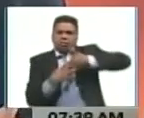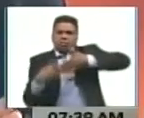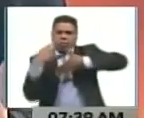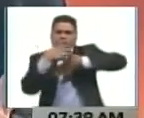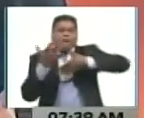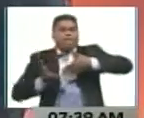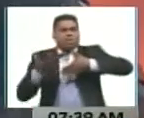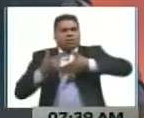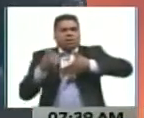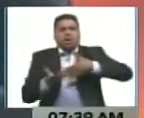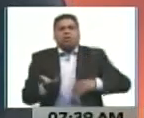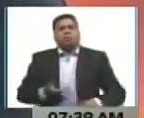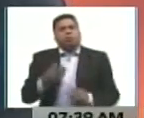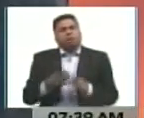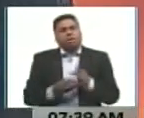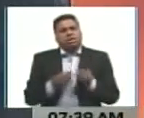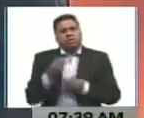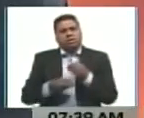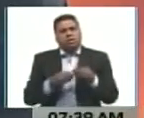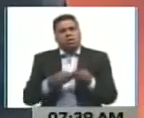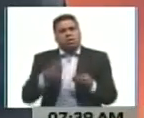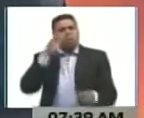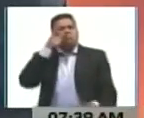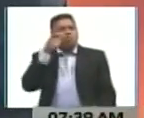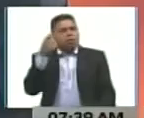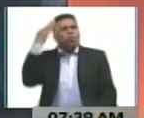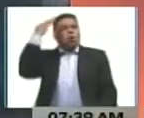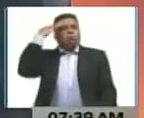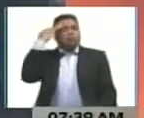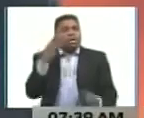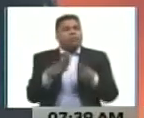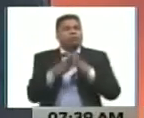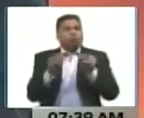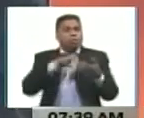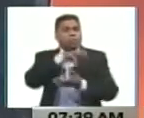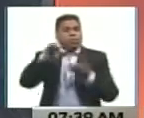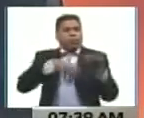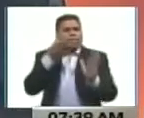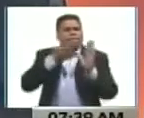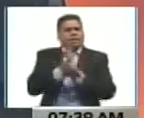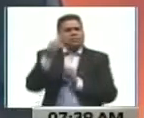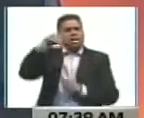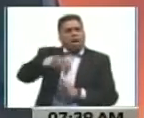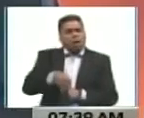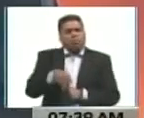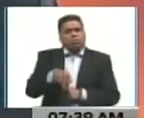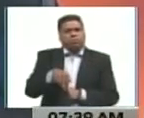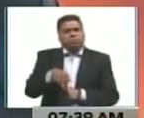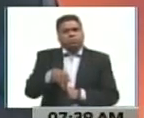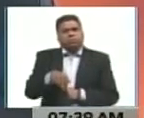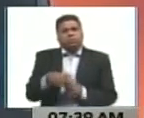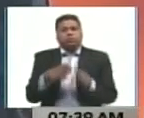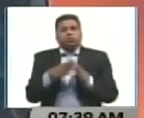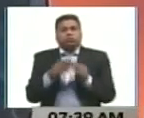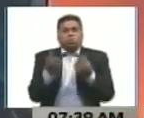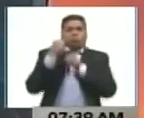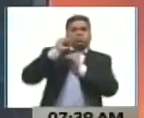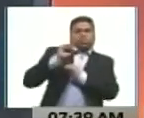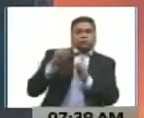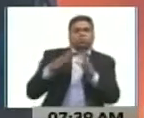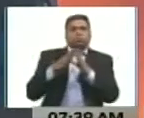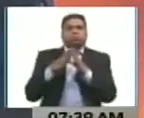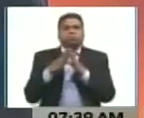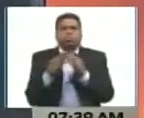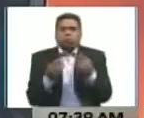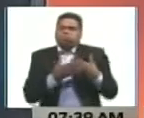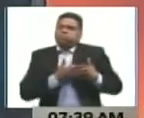está resistiendo, que es un pueblo que conoce sus dificultades, que está afrontando esas dificultades con voluntad refundadora,